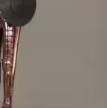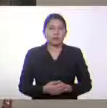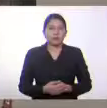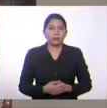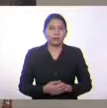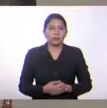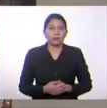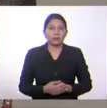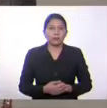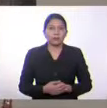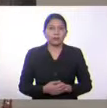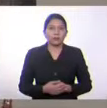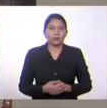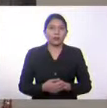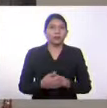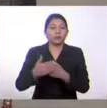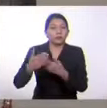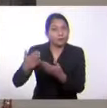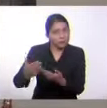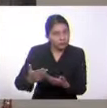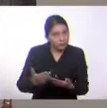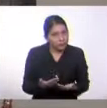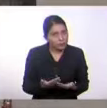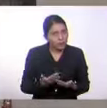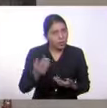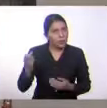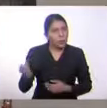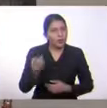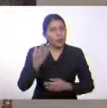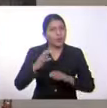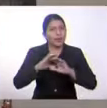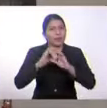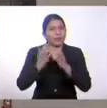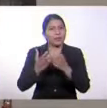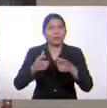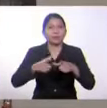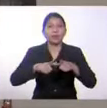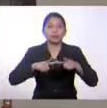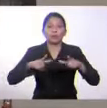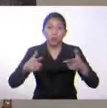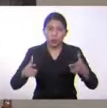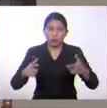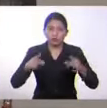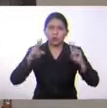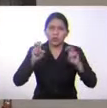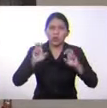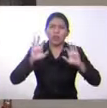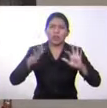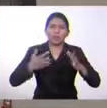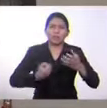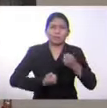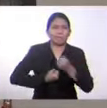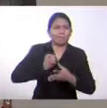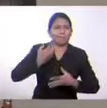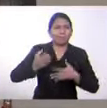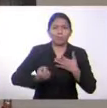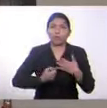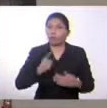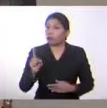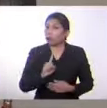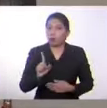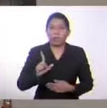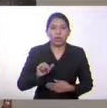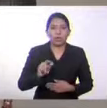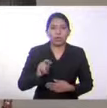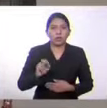Sean todas y todos bienvenidos a una nueva clase de lenguaje y literatura en la que estudiaremos la narración no literaria, por